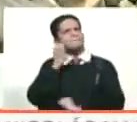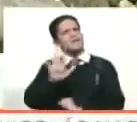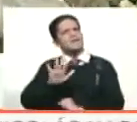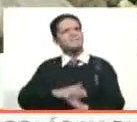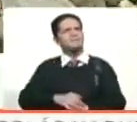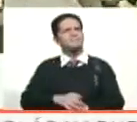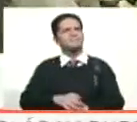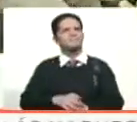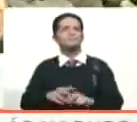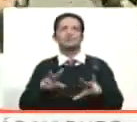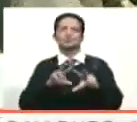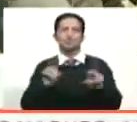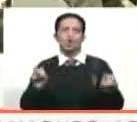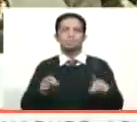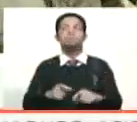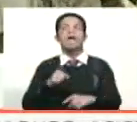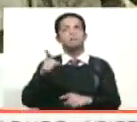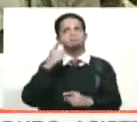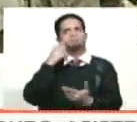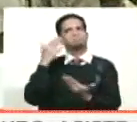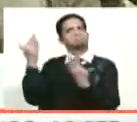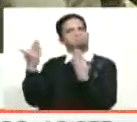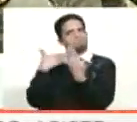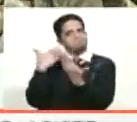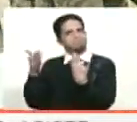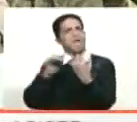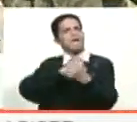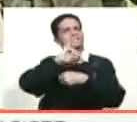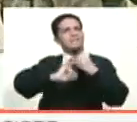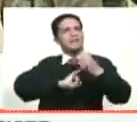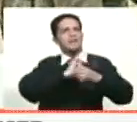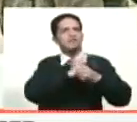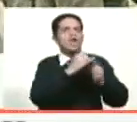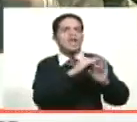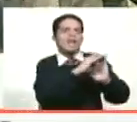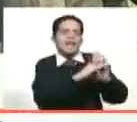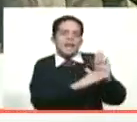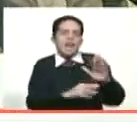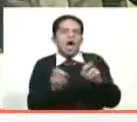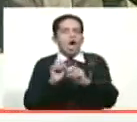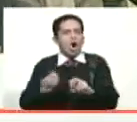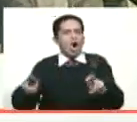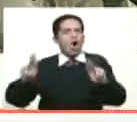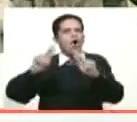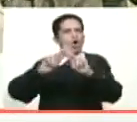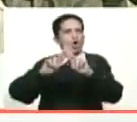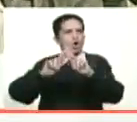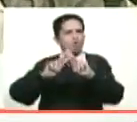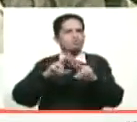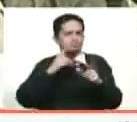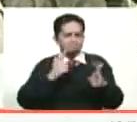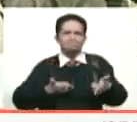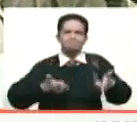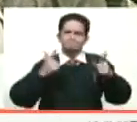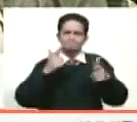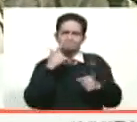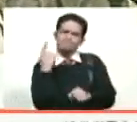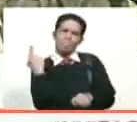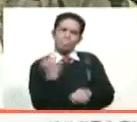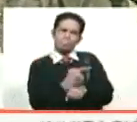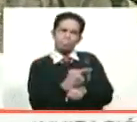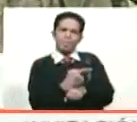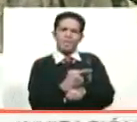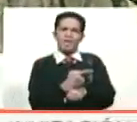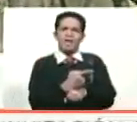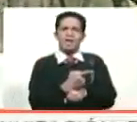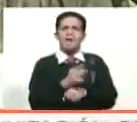Forma parte de las relaciones internacionales, de la Carta de Naciones Unidas, ponerle ultimátum a países soberanos como el nuestro.